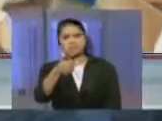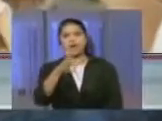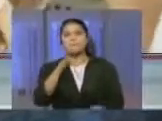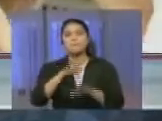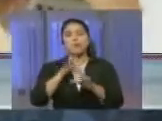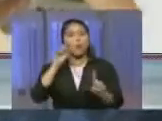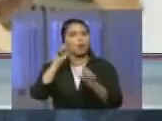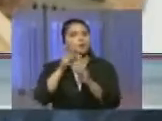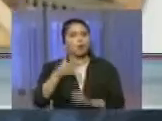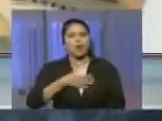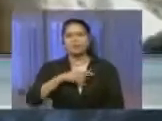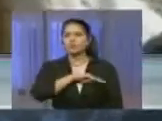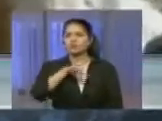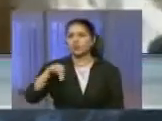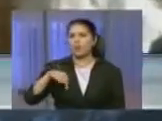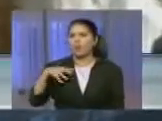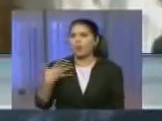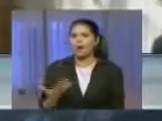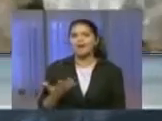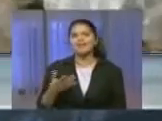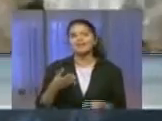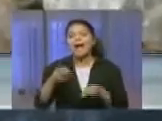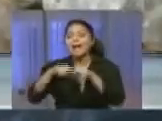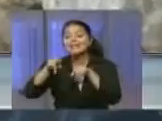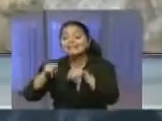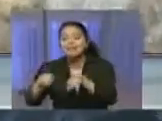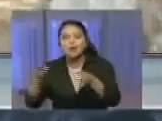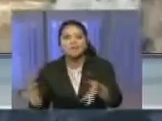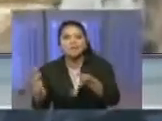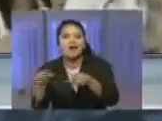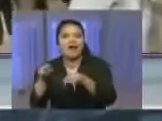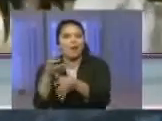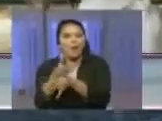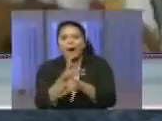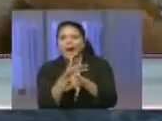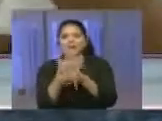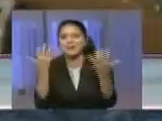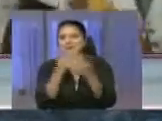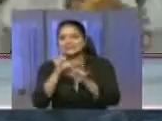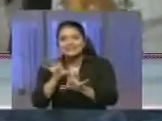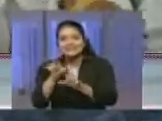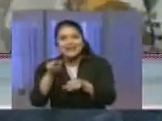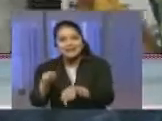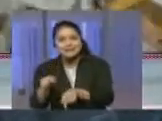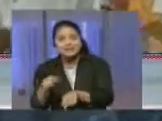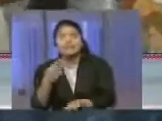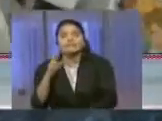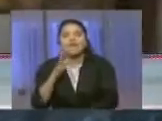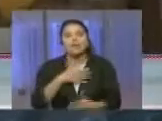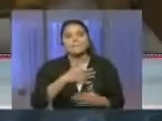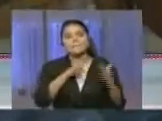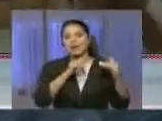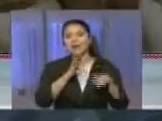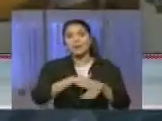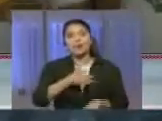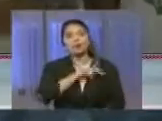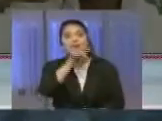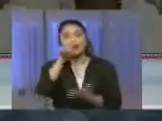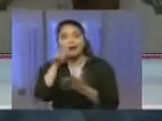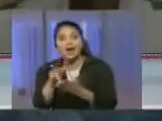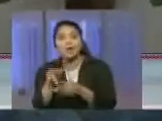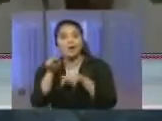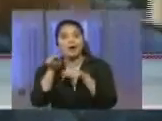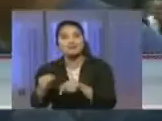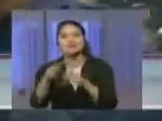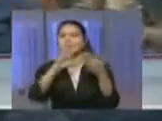es como darle una alegría a un niño esa es nuestra esperanza ya que nosotros llegamos a esos